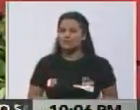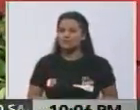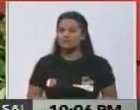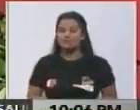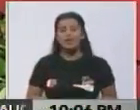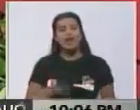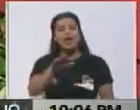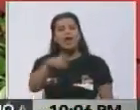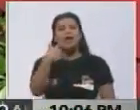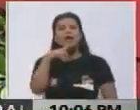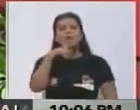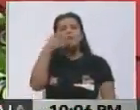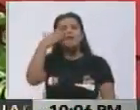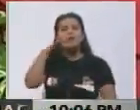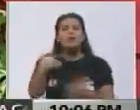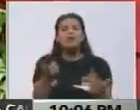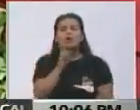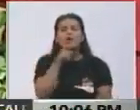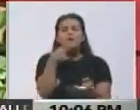llama la cuenta de Facebook?